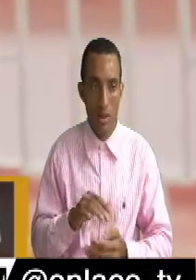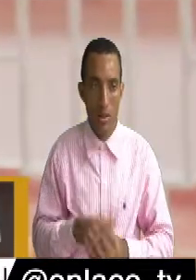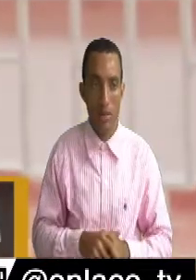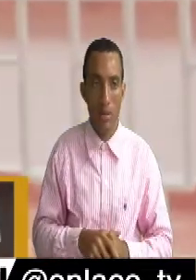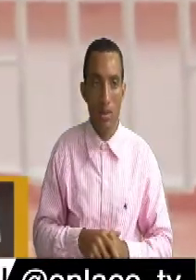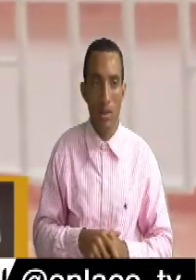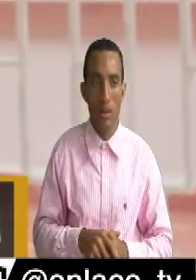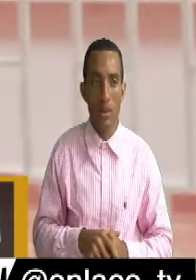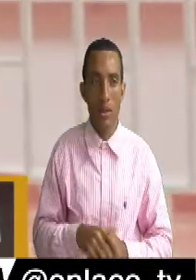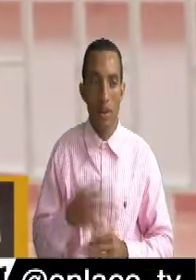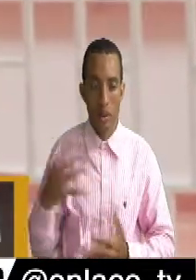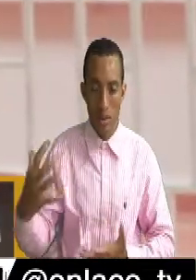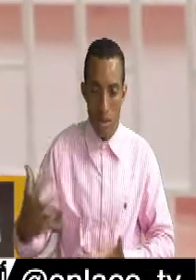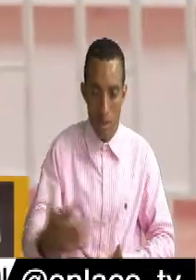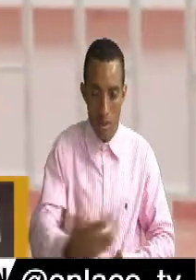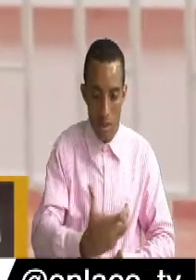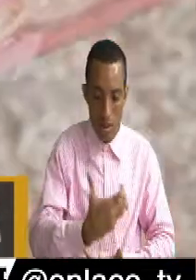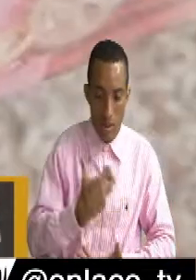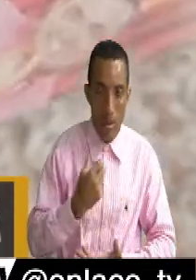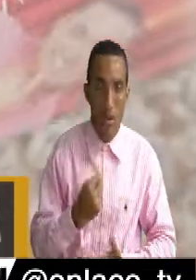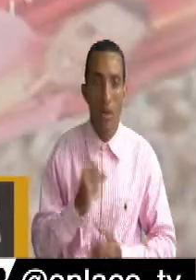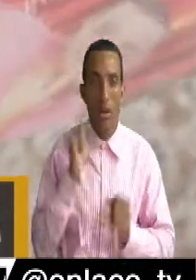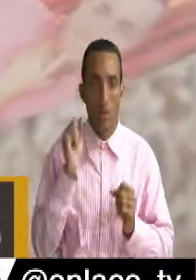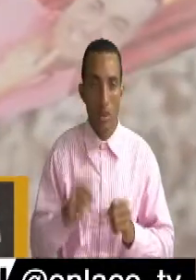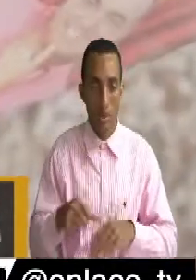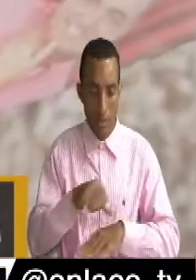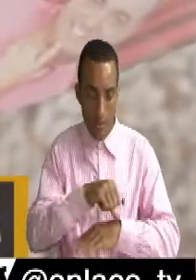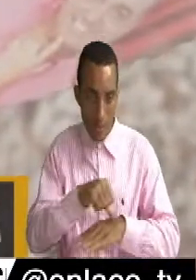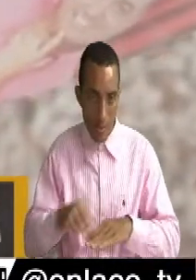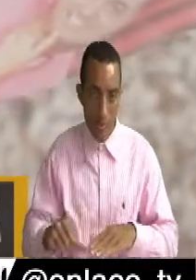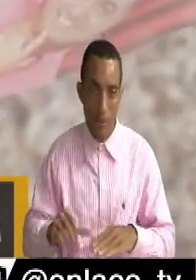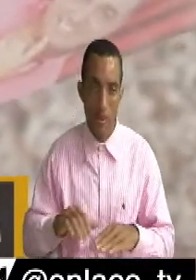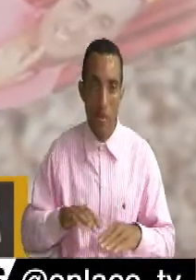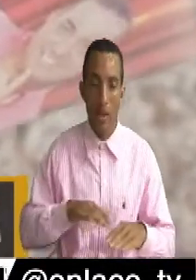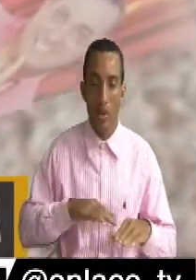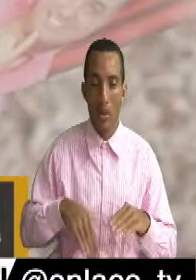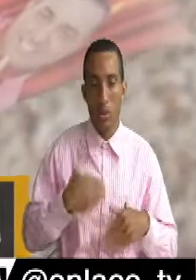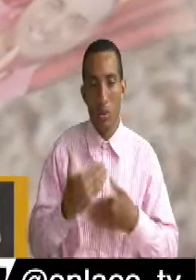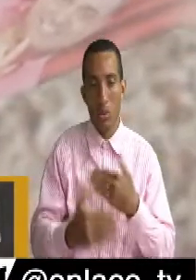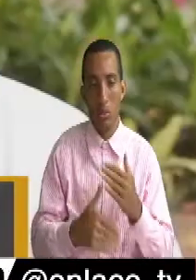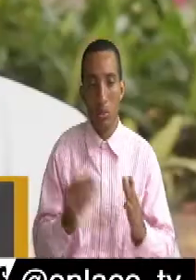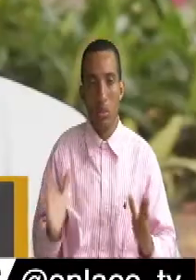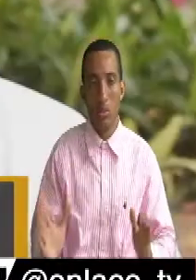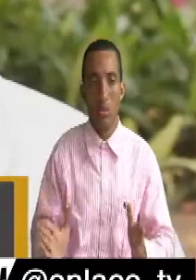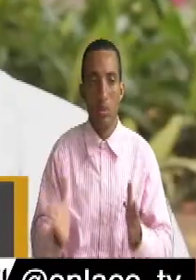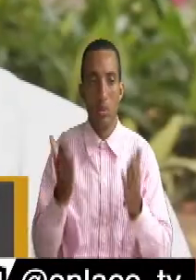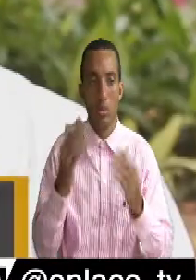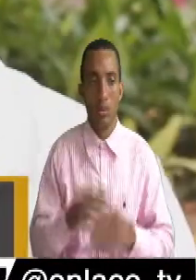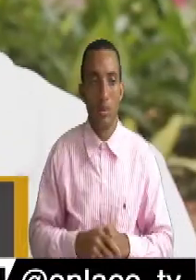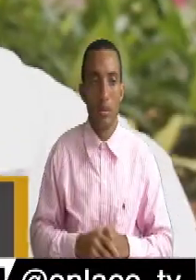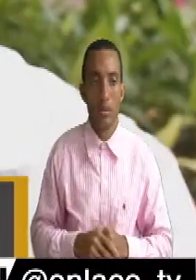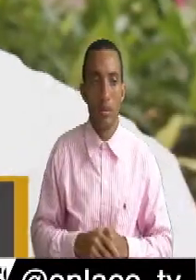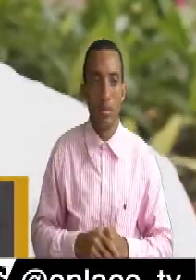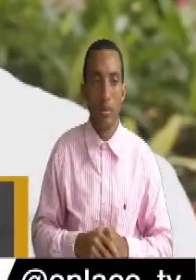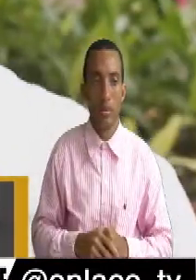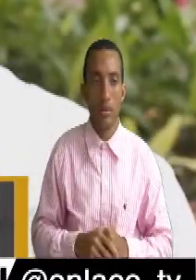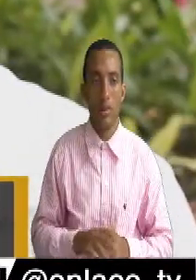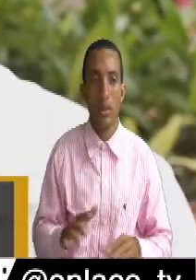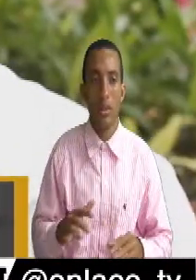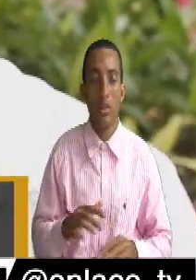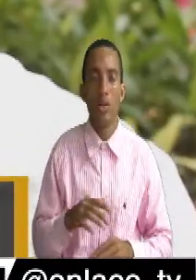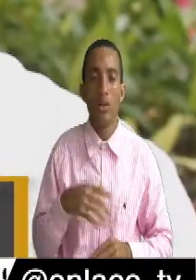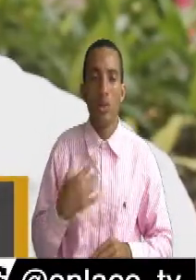Los fondos que se recauden en el evento le permitirán al DJ Mauro Mix avanzar en su proceso de recuperación. El realizado por